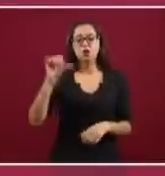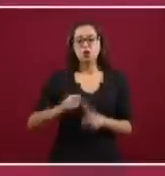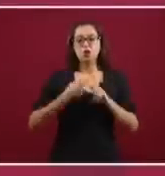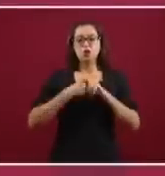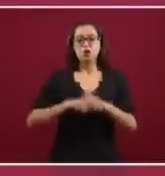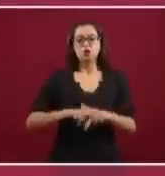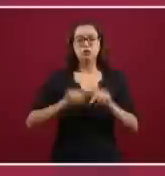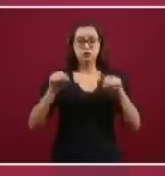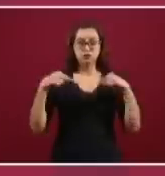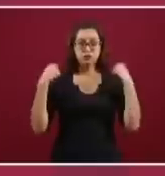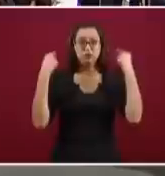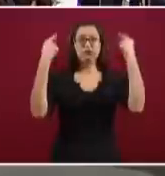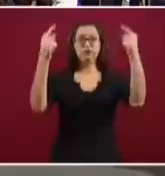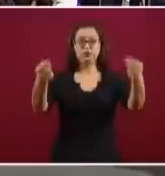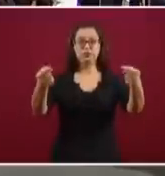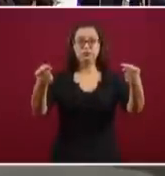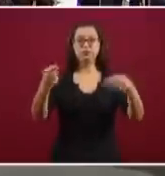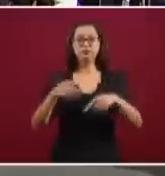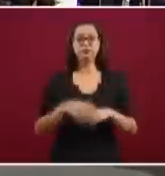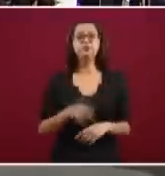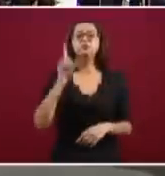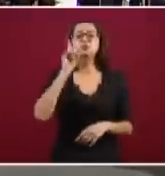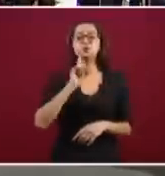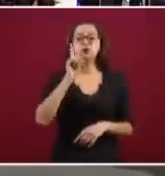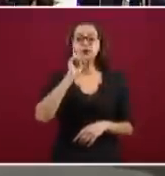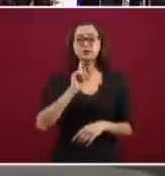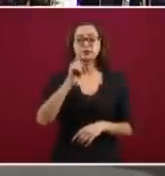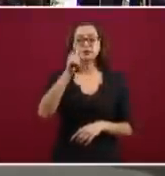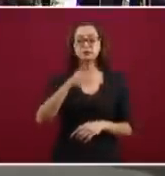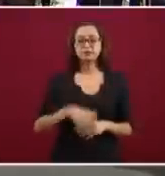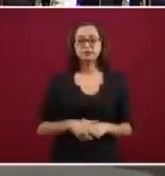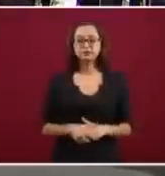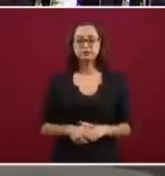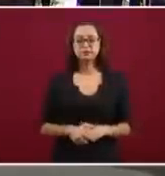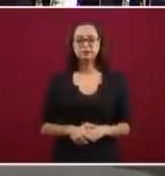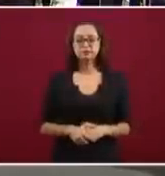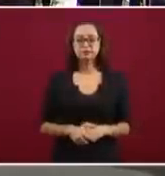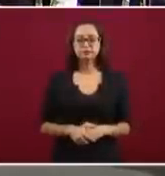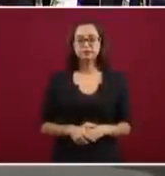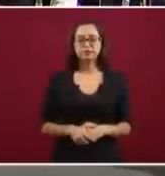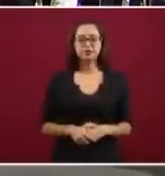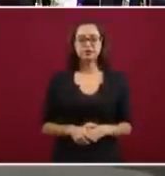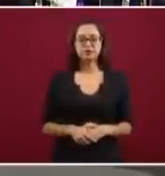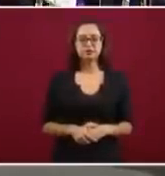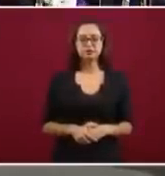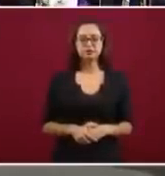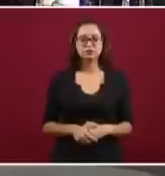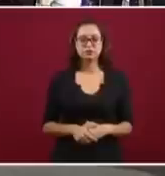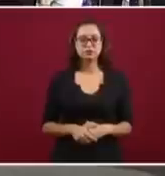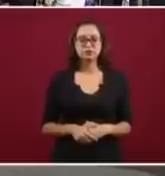parece, y con las mujeres, las compañeras.